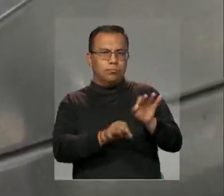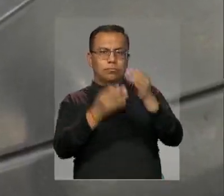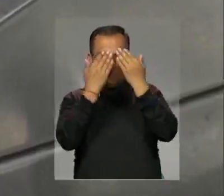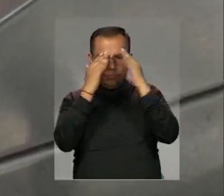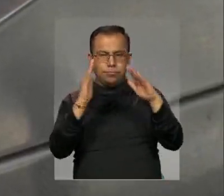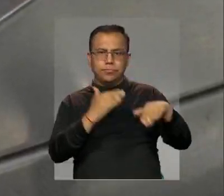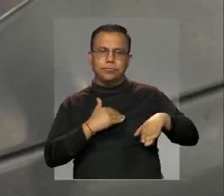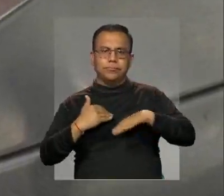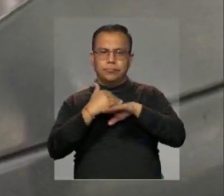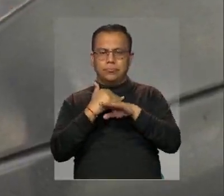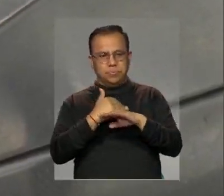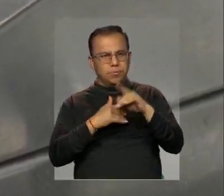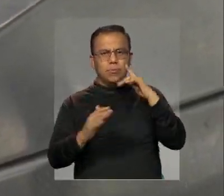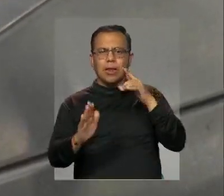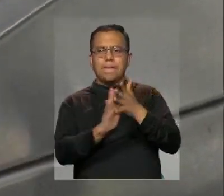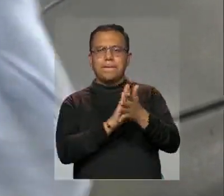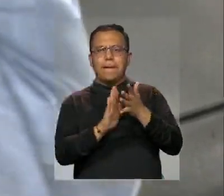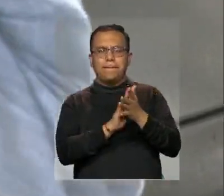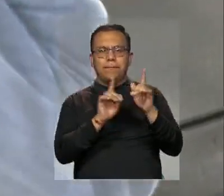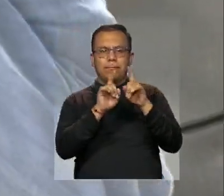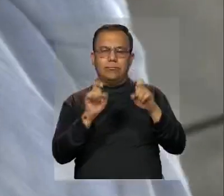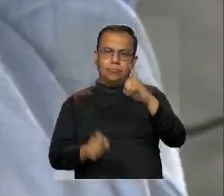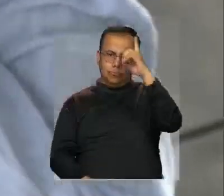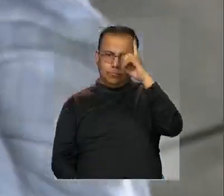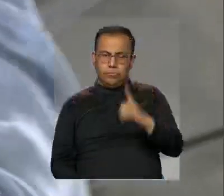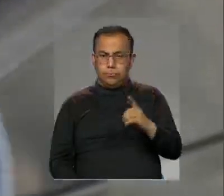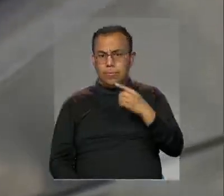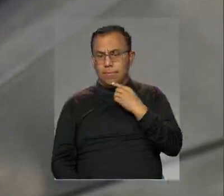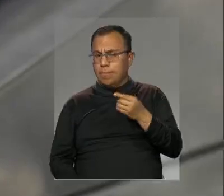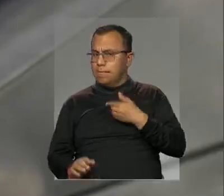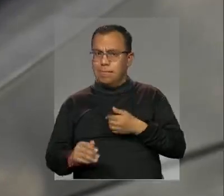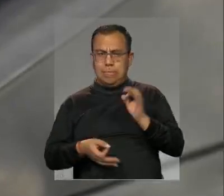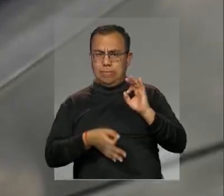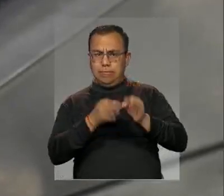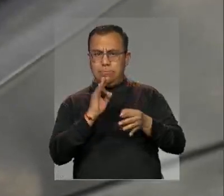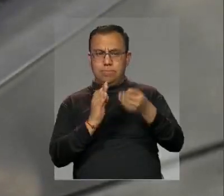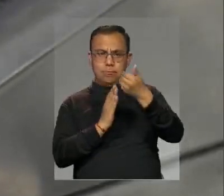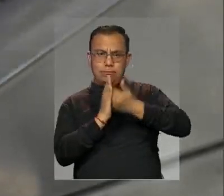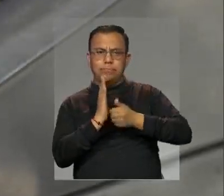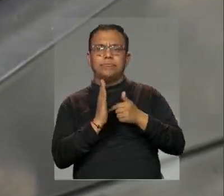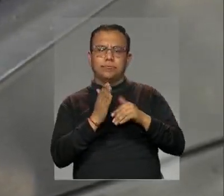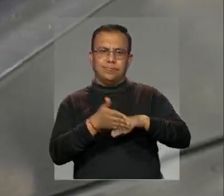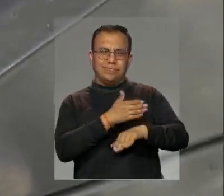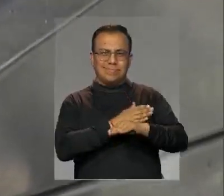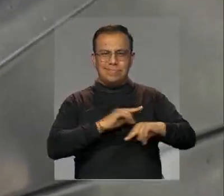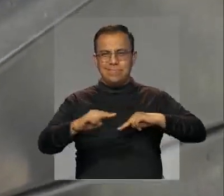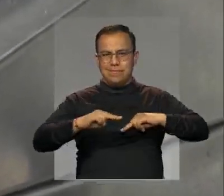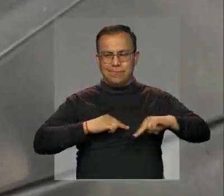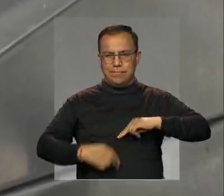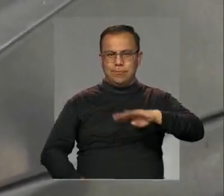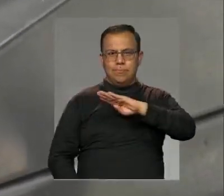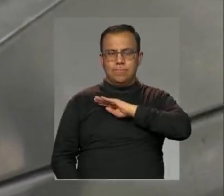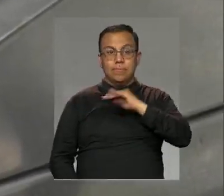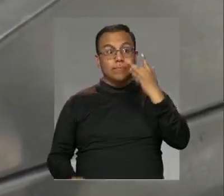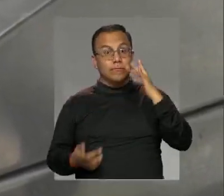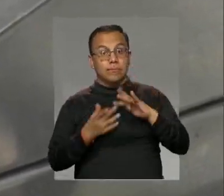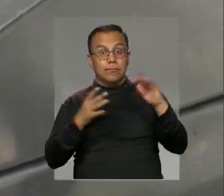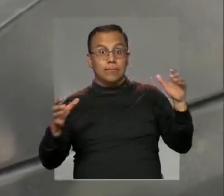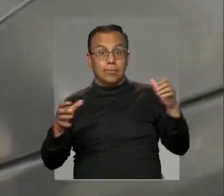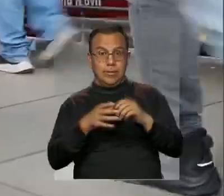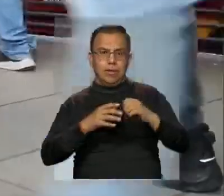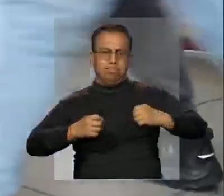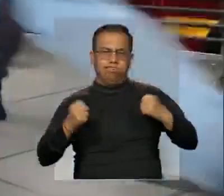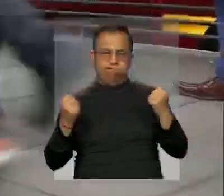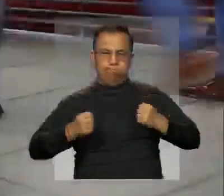La Igualdad, impusieron esta demanda por las decisiones que, según ellos, eran injustas por parte de la anterior alcaldía. El juzgado segundo del circuito de